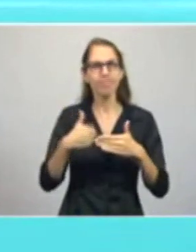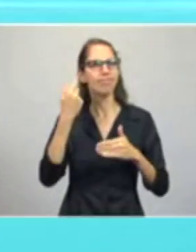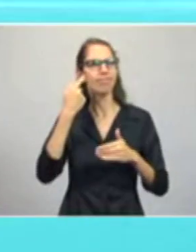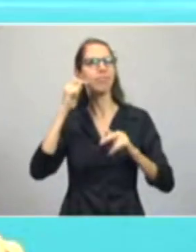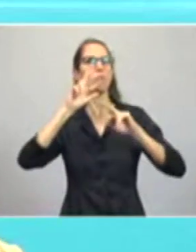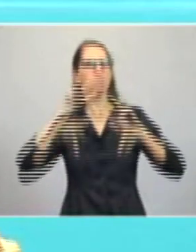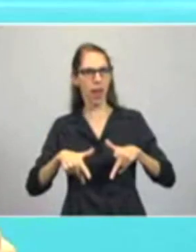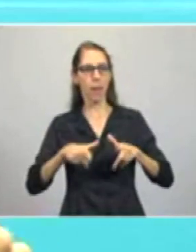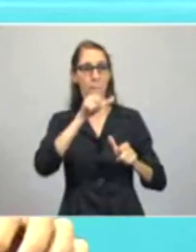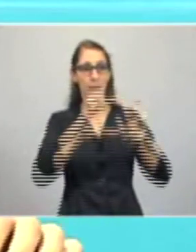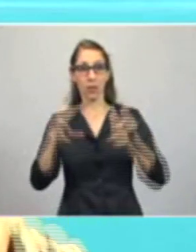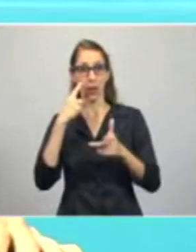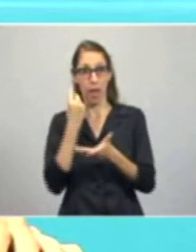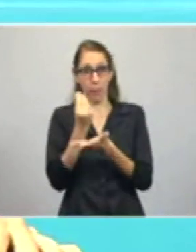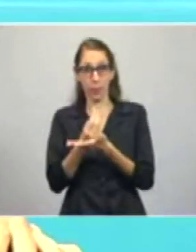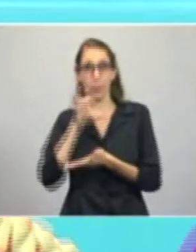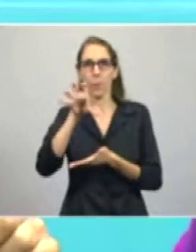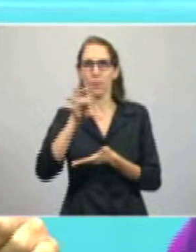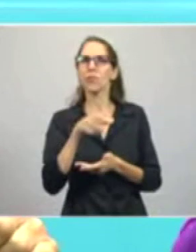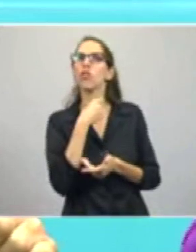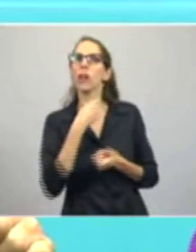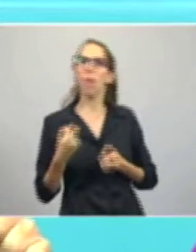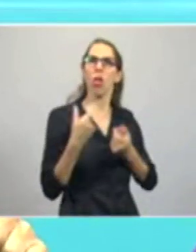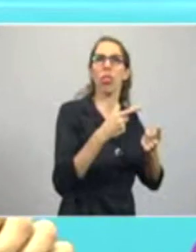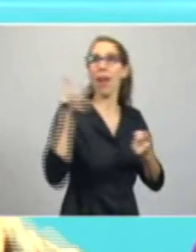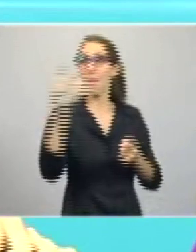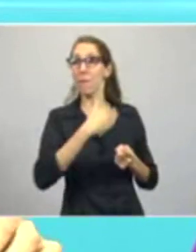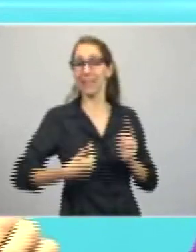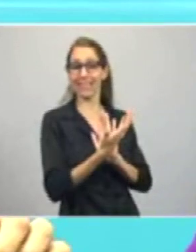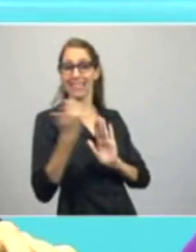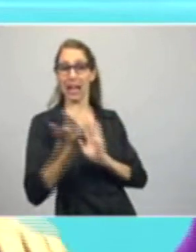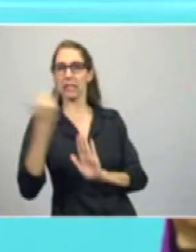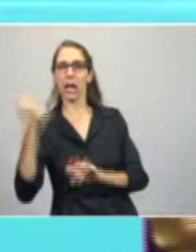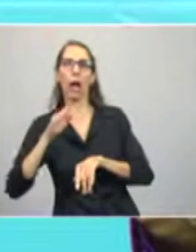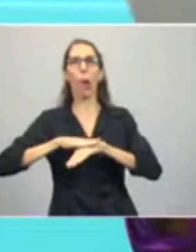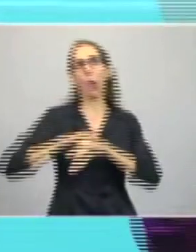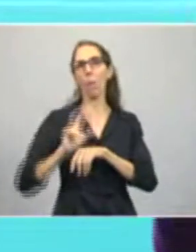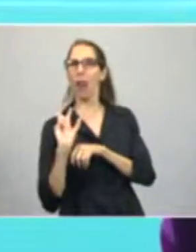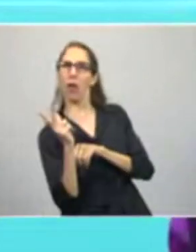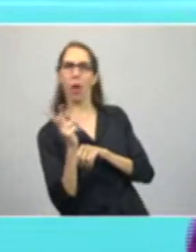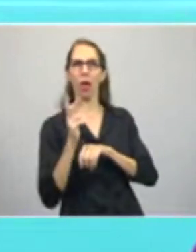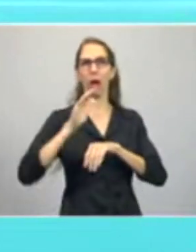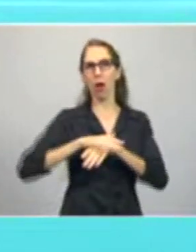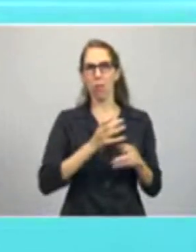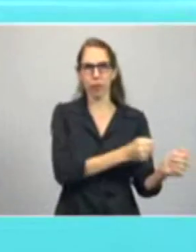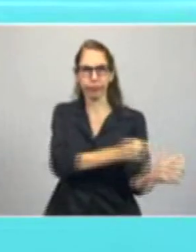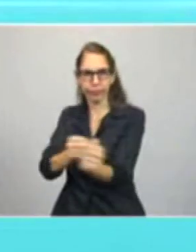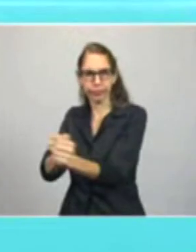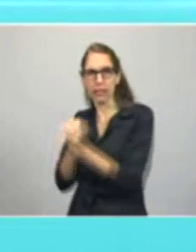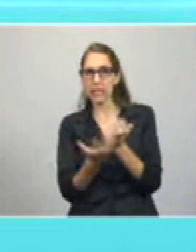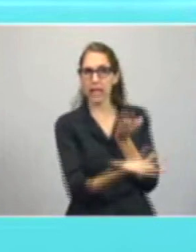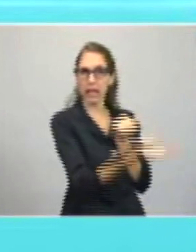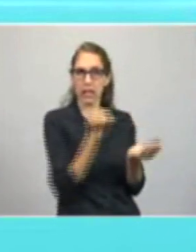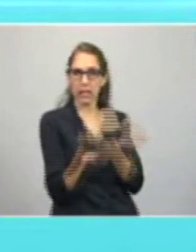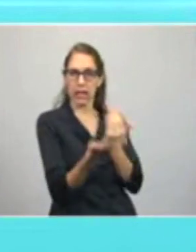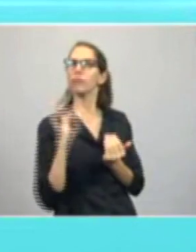bonaerenses algo de lo que Miley les viene quitando con su licuadora, con su motosierra. Así que hoy